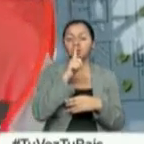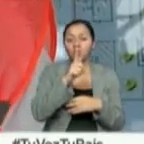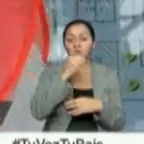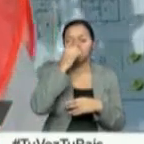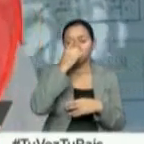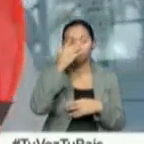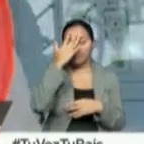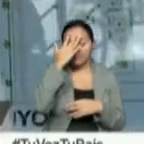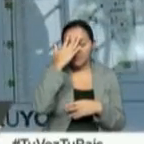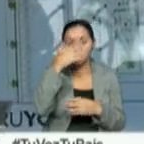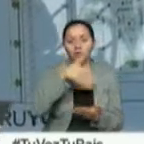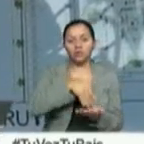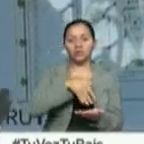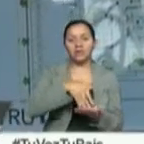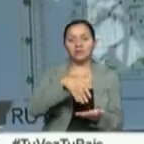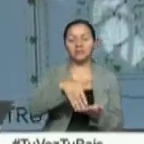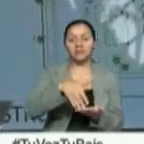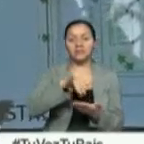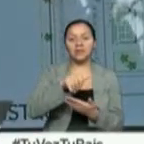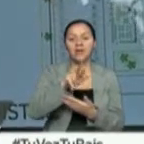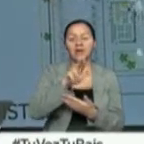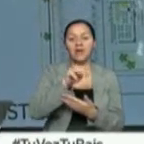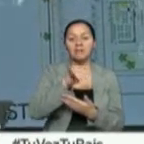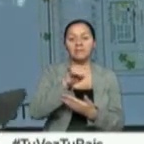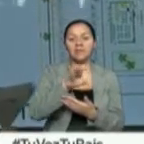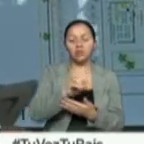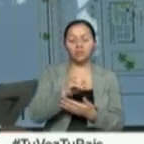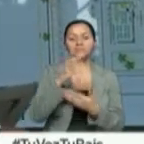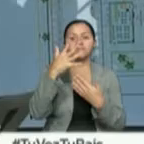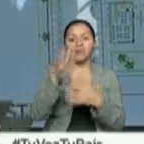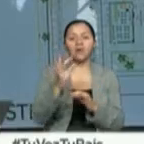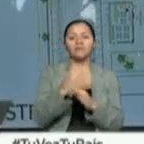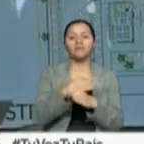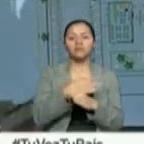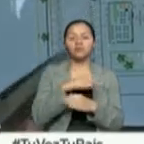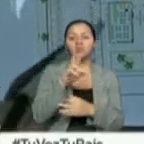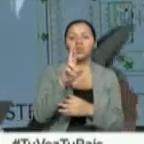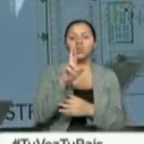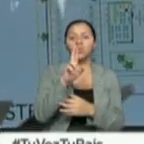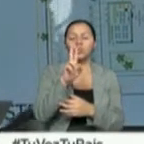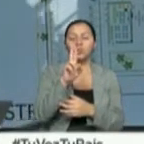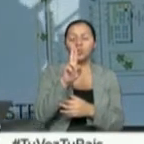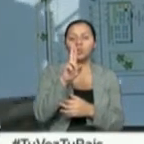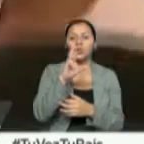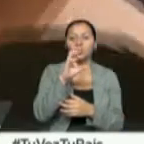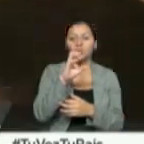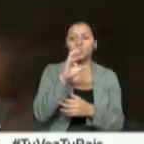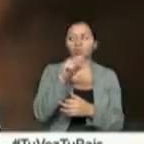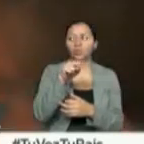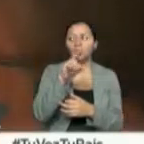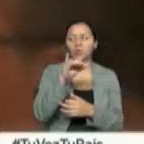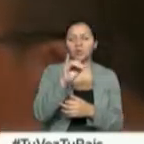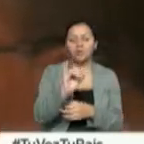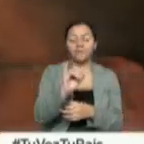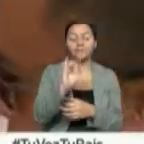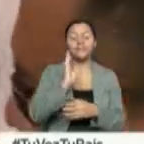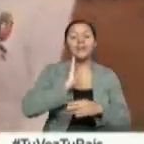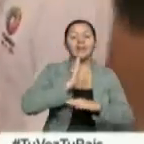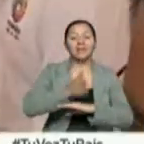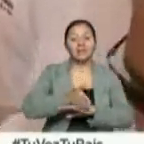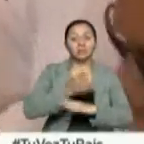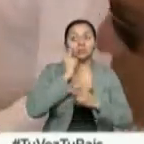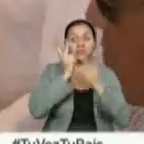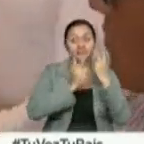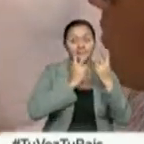cotacachi ahora mismo está funcionando urcuquí chávira en que esto fue una remodelación posterior a este recorrido